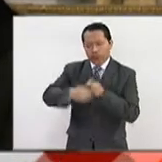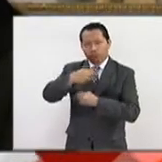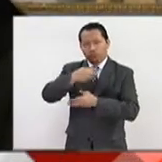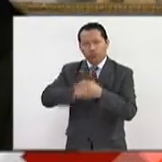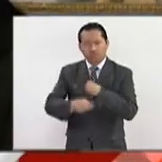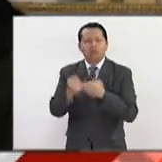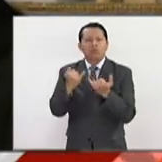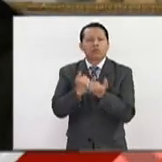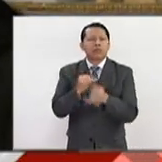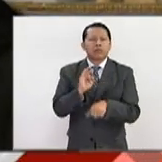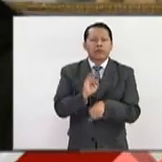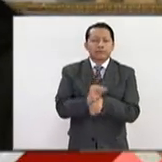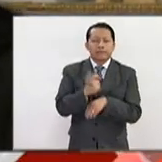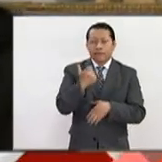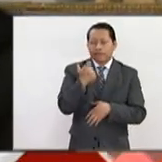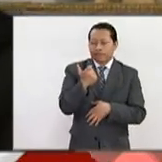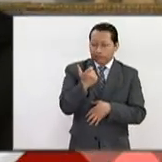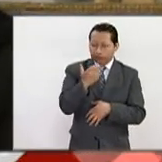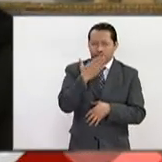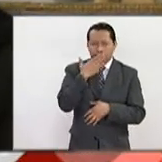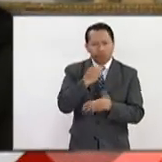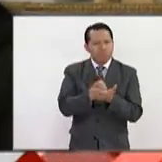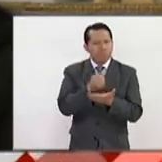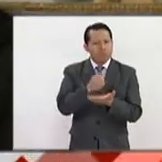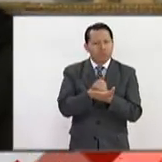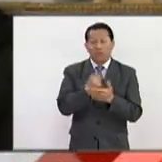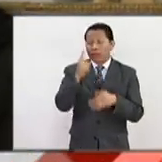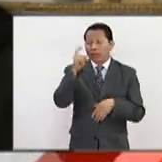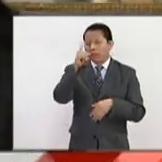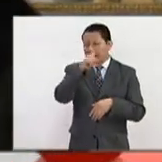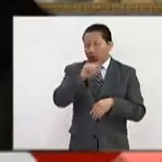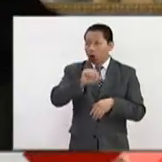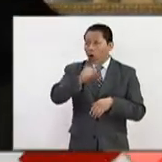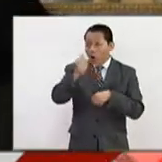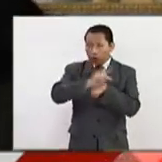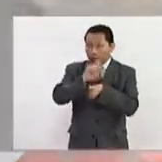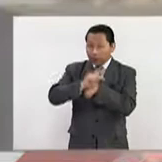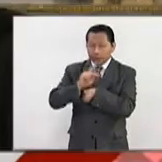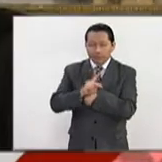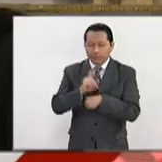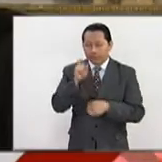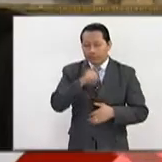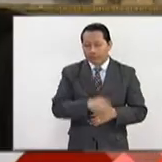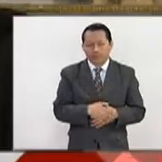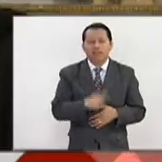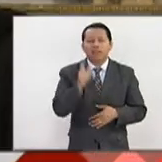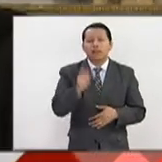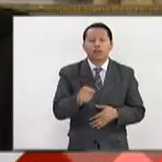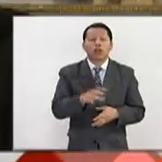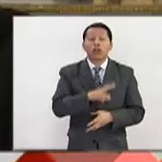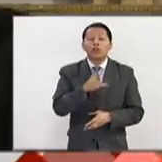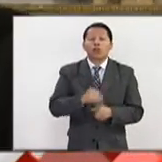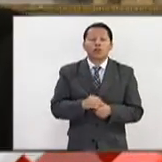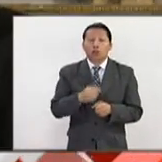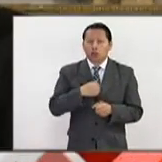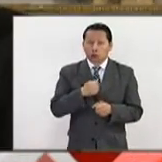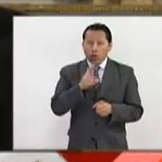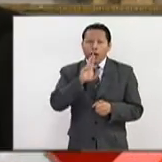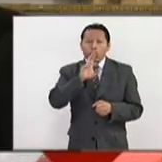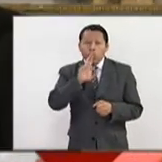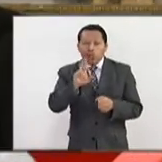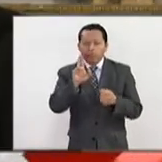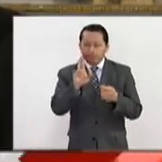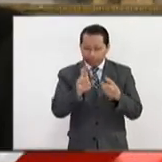de fortaleza económica que difícilmente puede encontrar uno hoy por hoy en el mundo. Casi todas las respuestas que les voy a dar de por